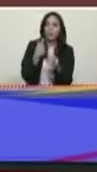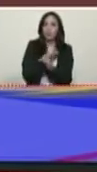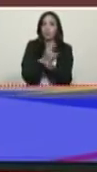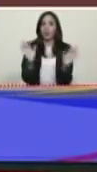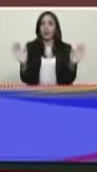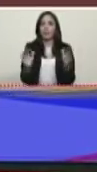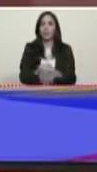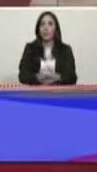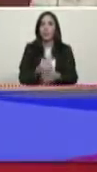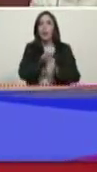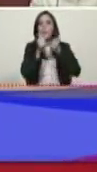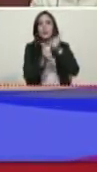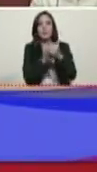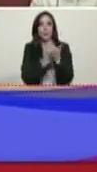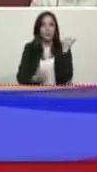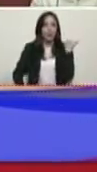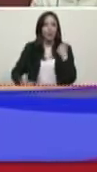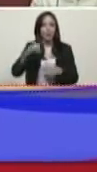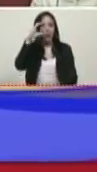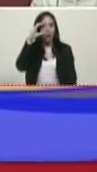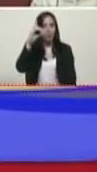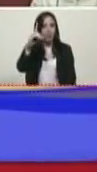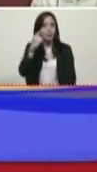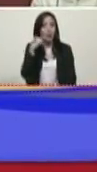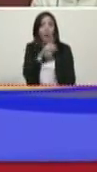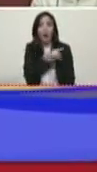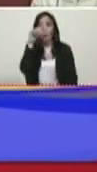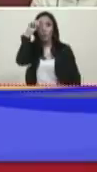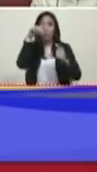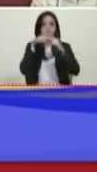vicepresidente ejecutiva el objetivo